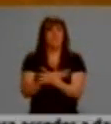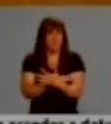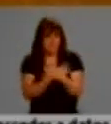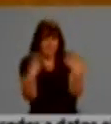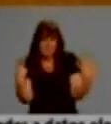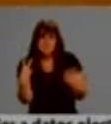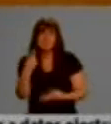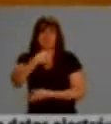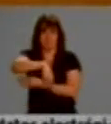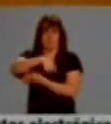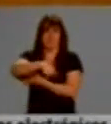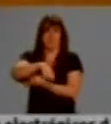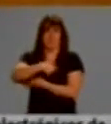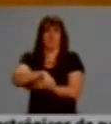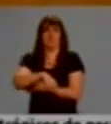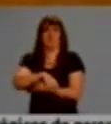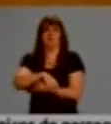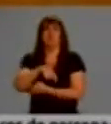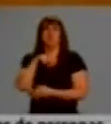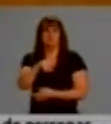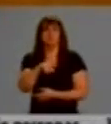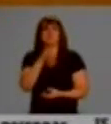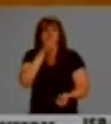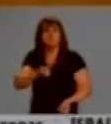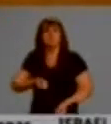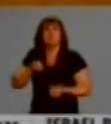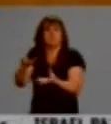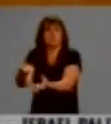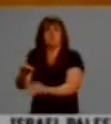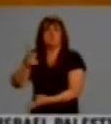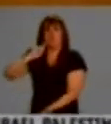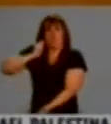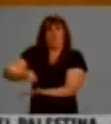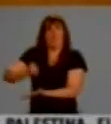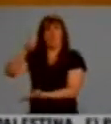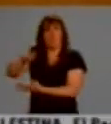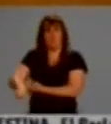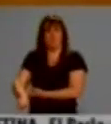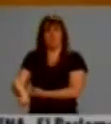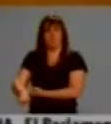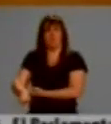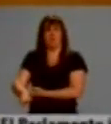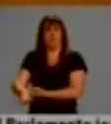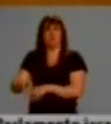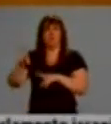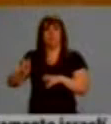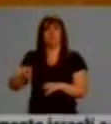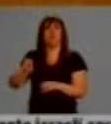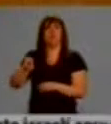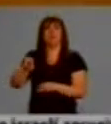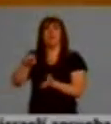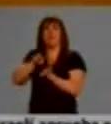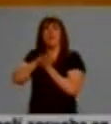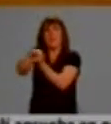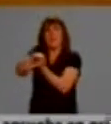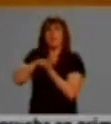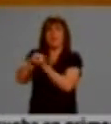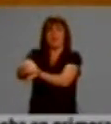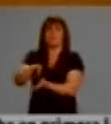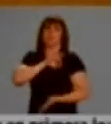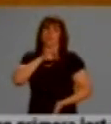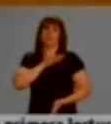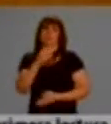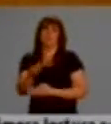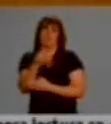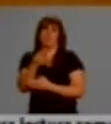Décimo séptima, presidente, ¿puso usted en conocimiento del juez los requerimientos del señor Bárcenas por